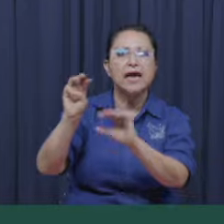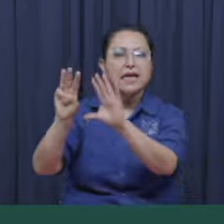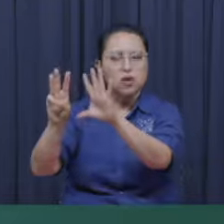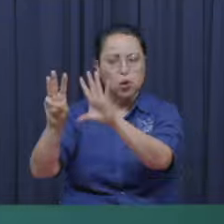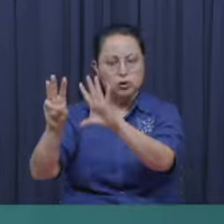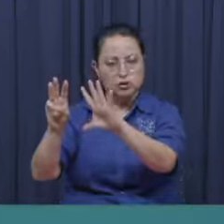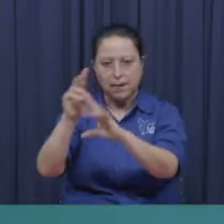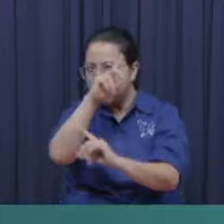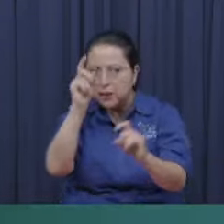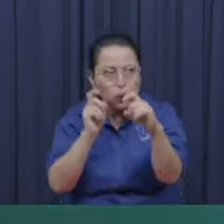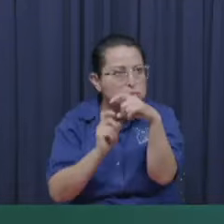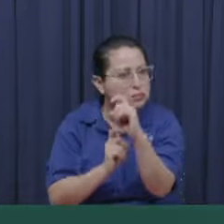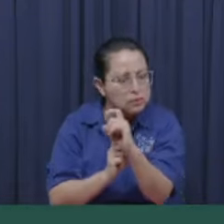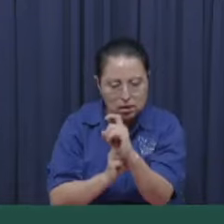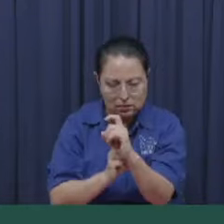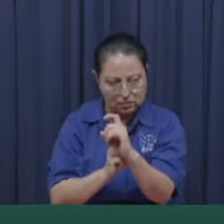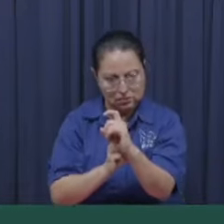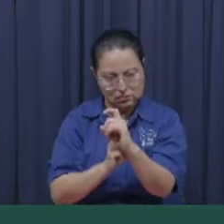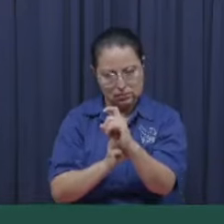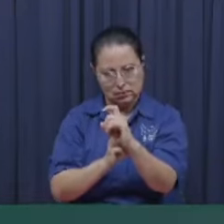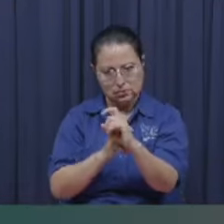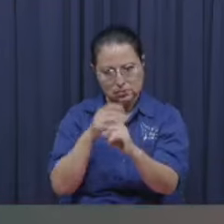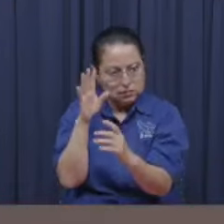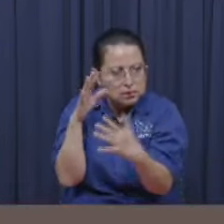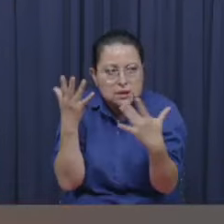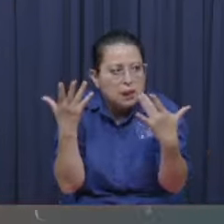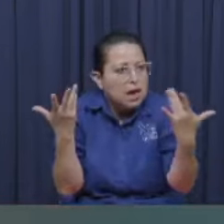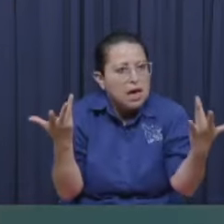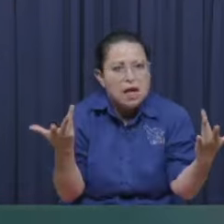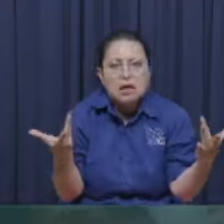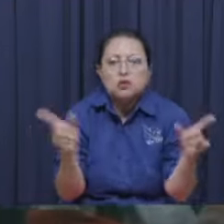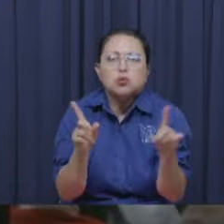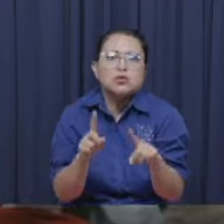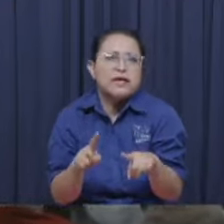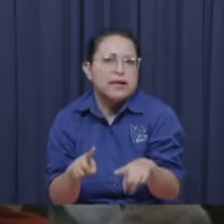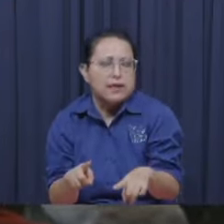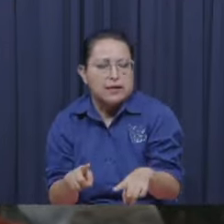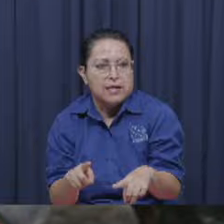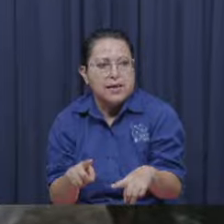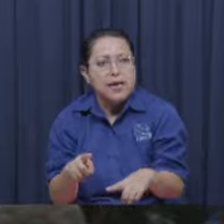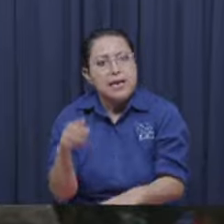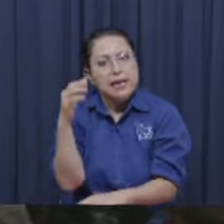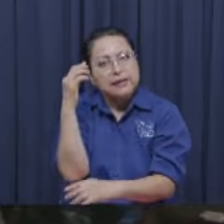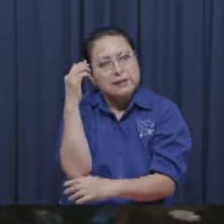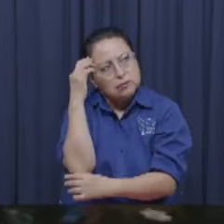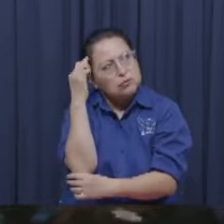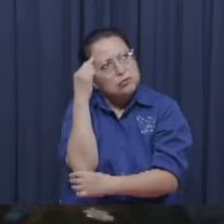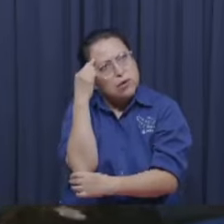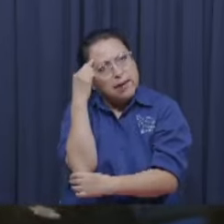Me preguntan, porque la gente está como en una ebullición constante, ¿eh?